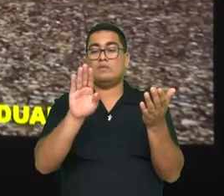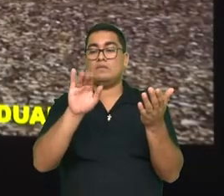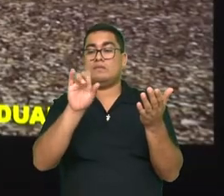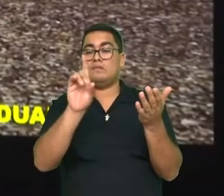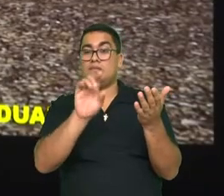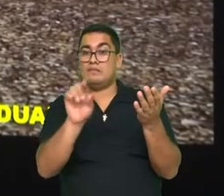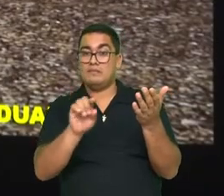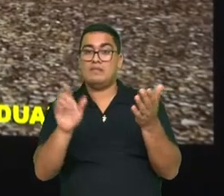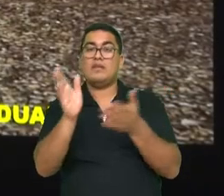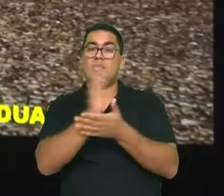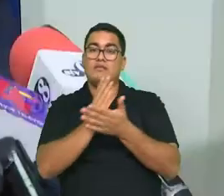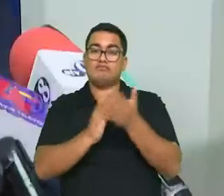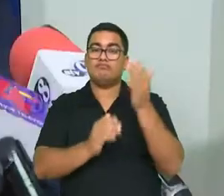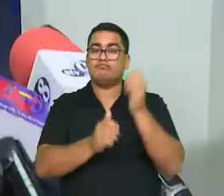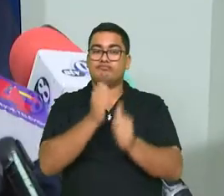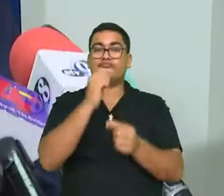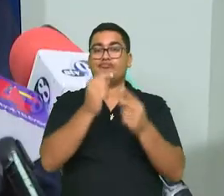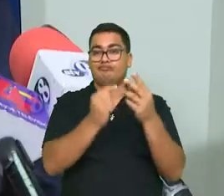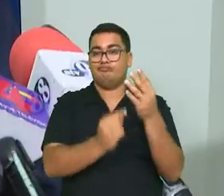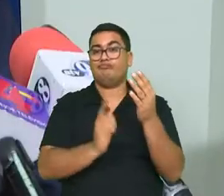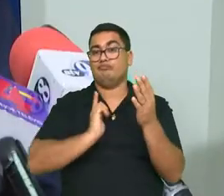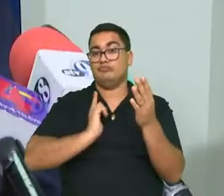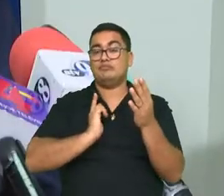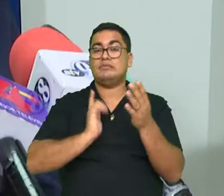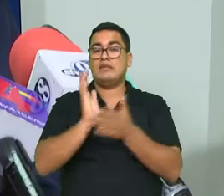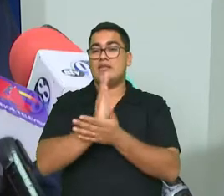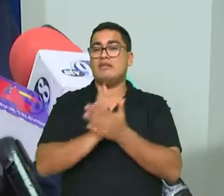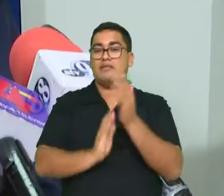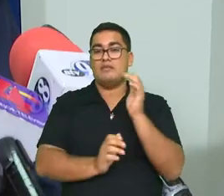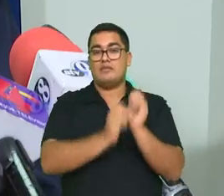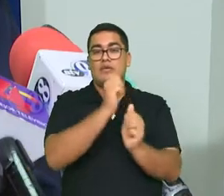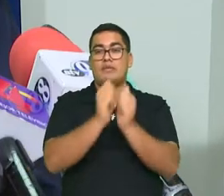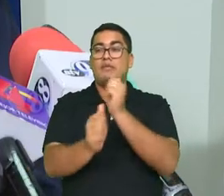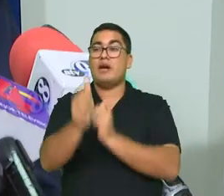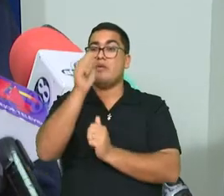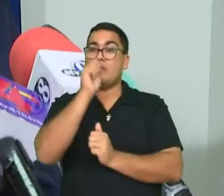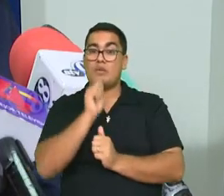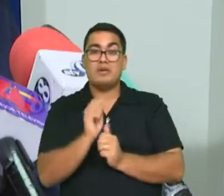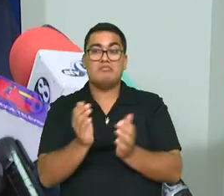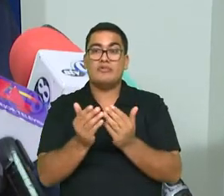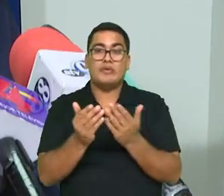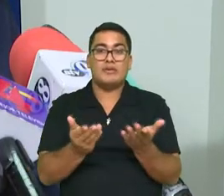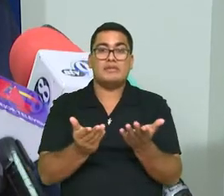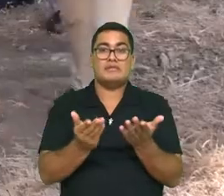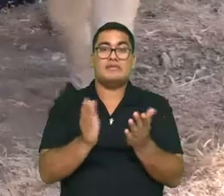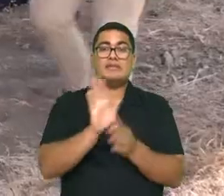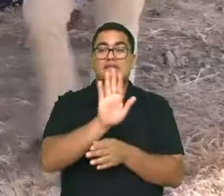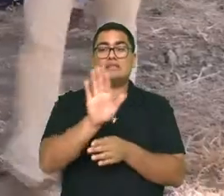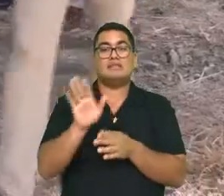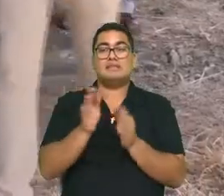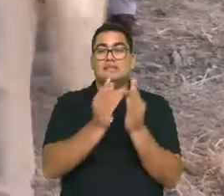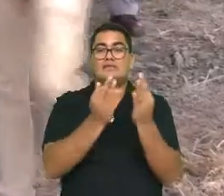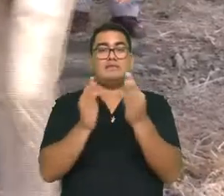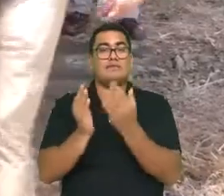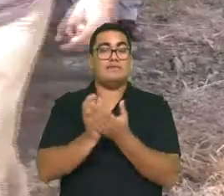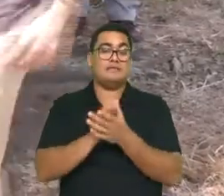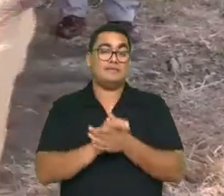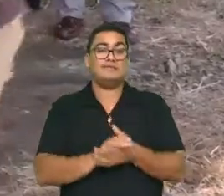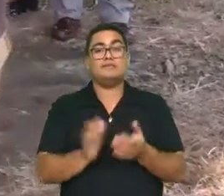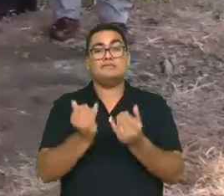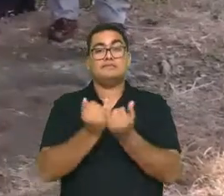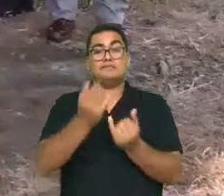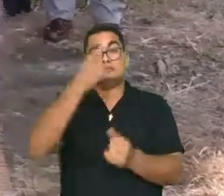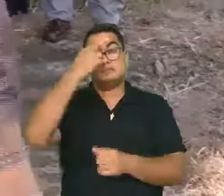las que tenemos todavía algunos problemas de abastecimiento a esta familia. Asimismo,